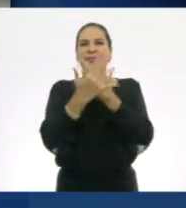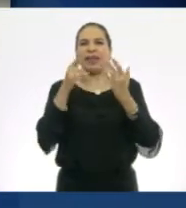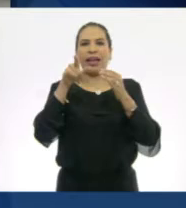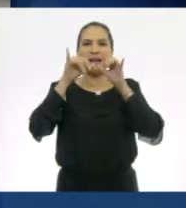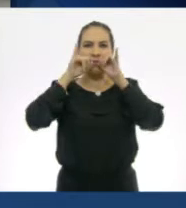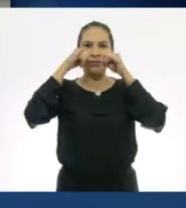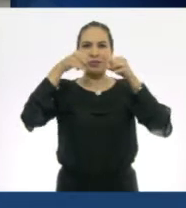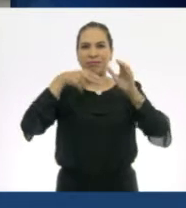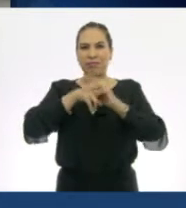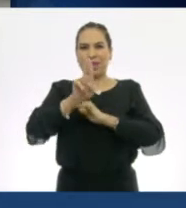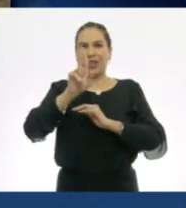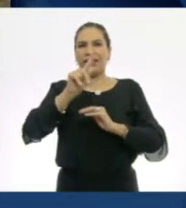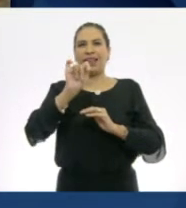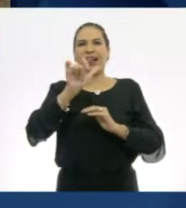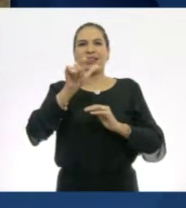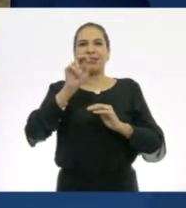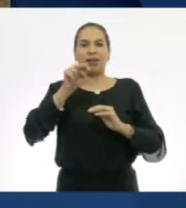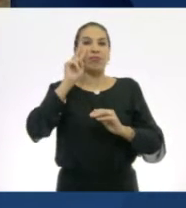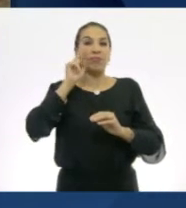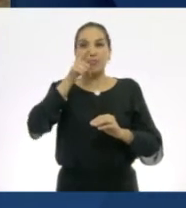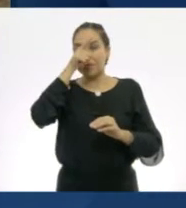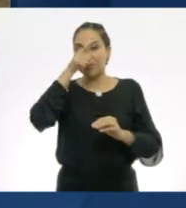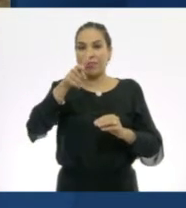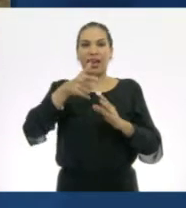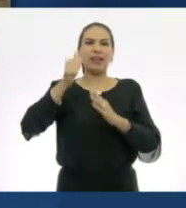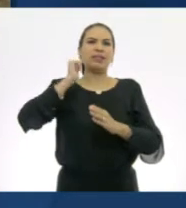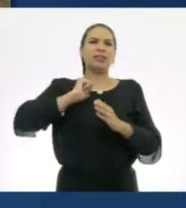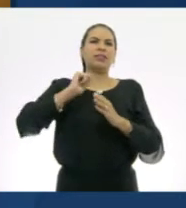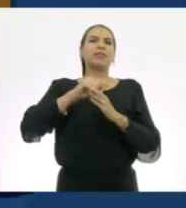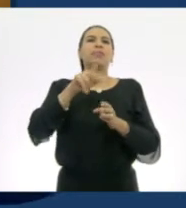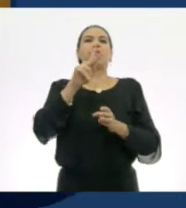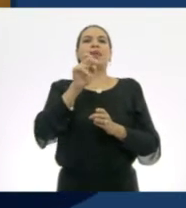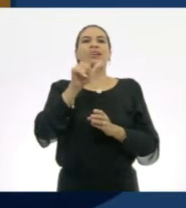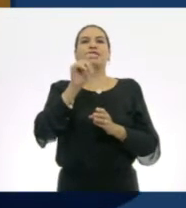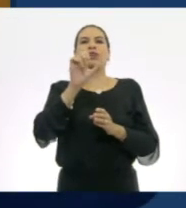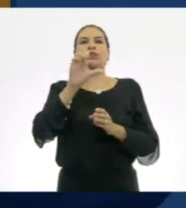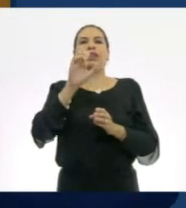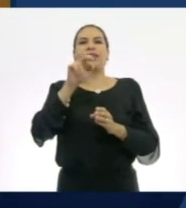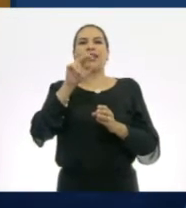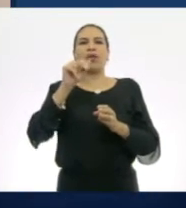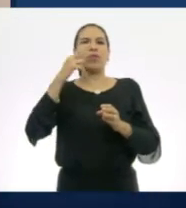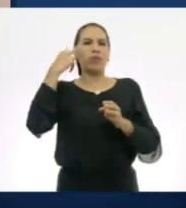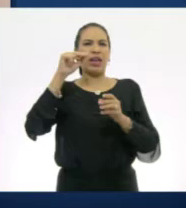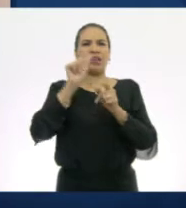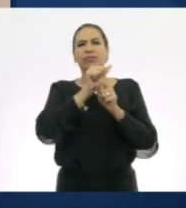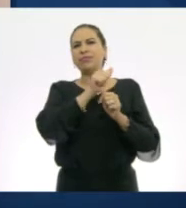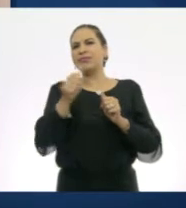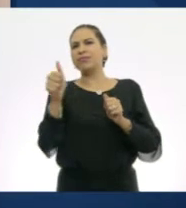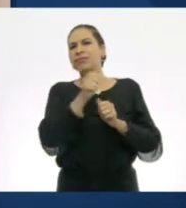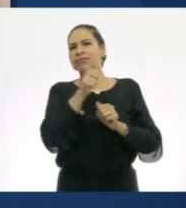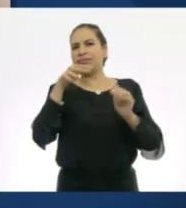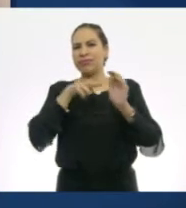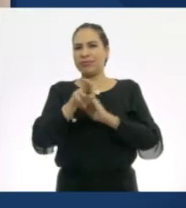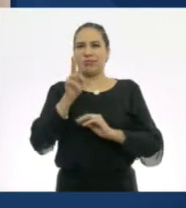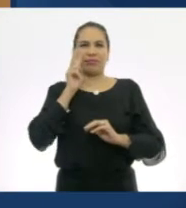se topan con los restos de un mamut pleistocénico cuando hacen sus viajes urbanos.